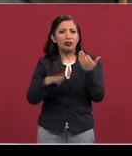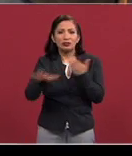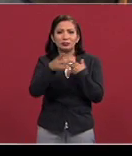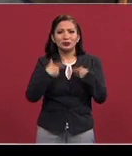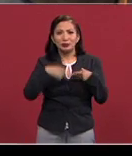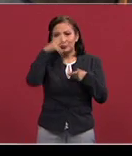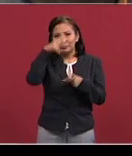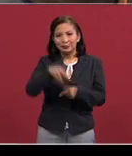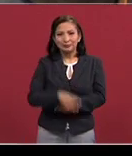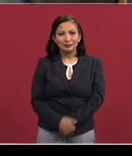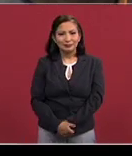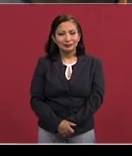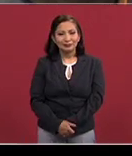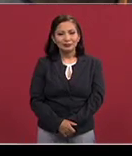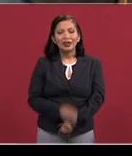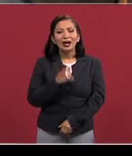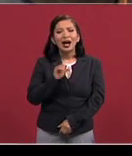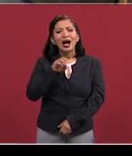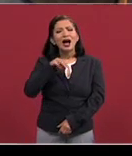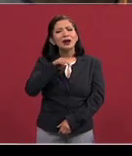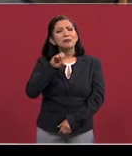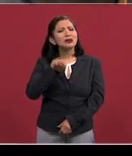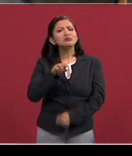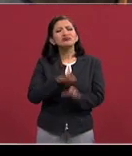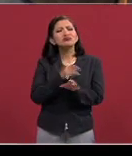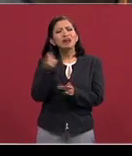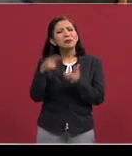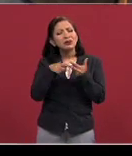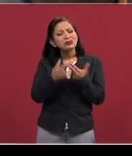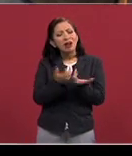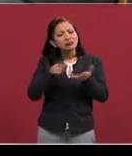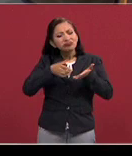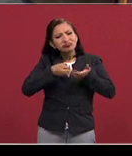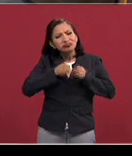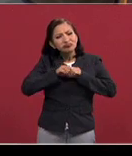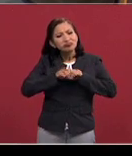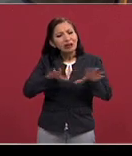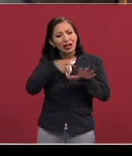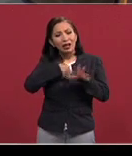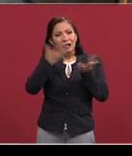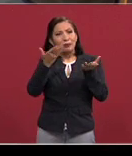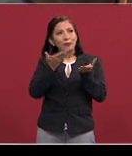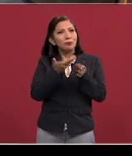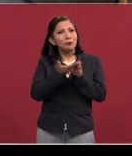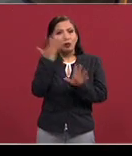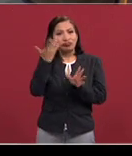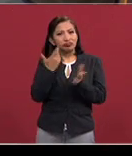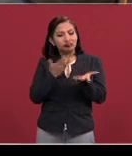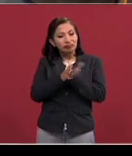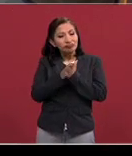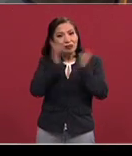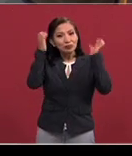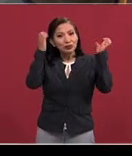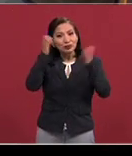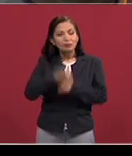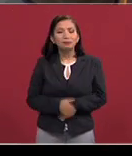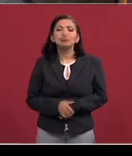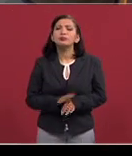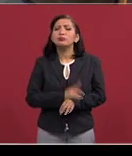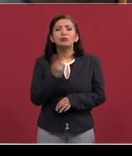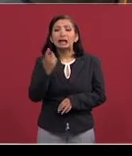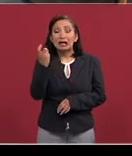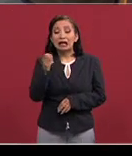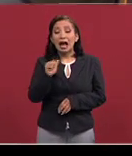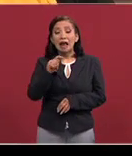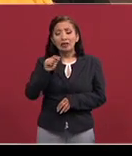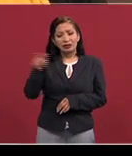los mexicanos. Carmen, ¿por qué empezar? ¿Por qué lanzar con tanta gana esta exposición? Bueno, porque